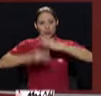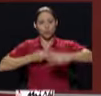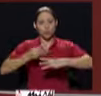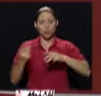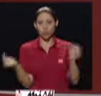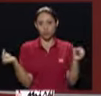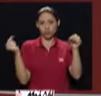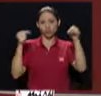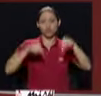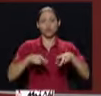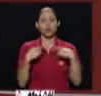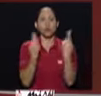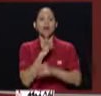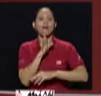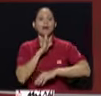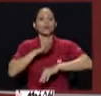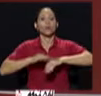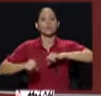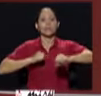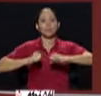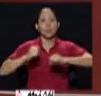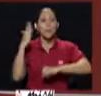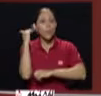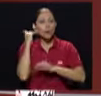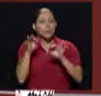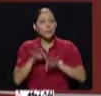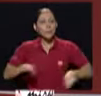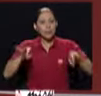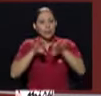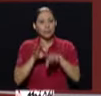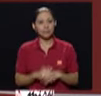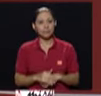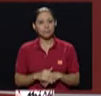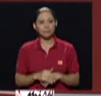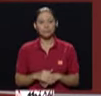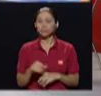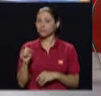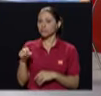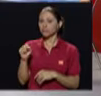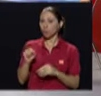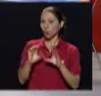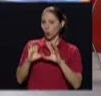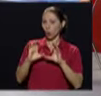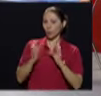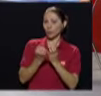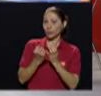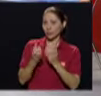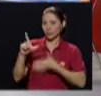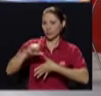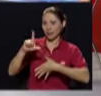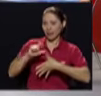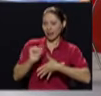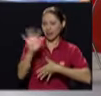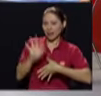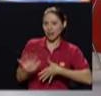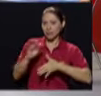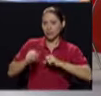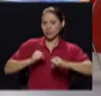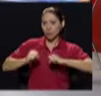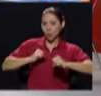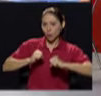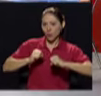hablar sobre sismología? ¿Por qué esto es importante? Sí, bueno, la Comisión Latinoamericana y del Caribe de Sismología